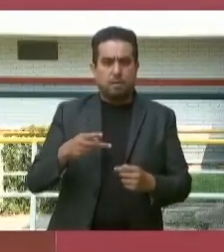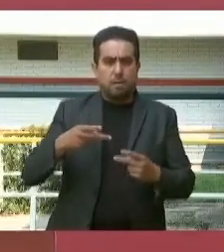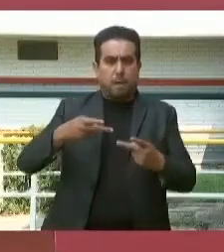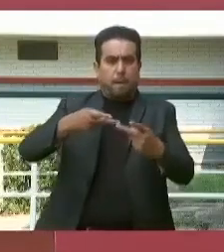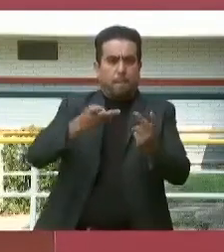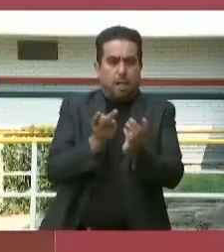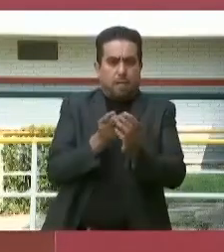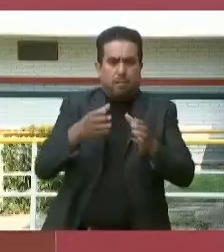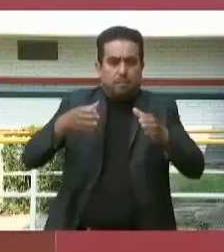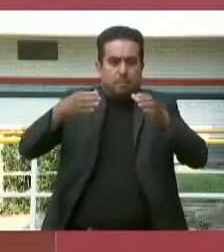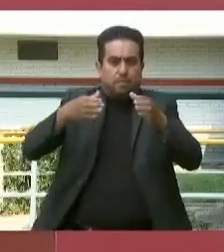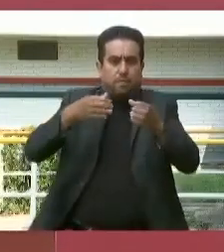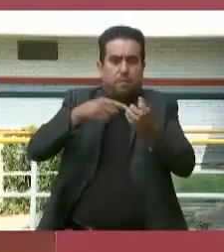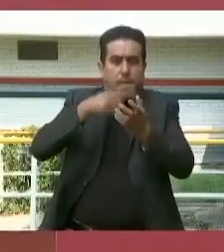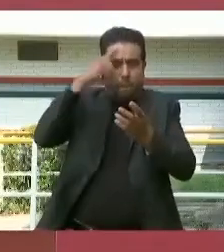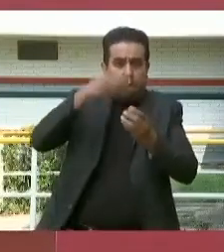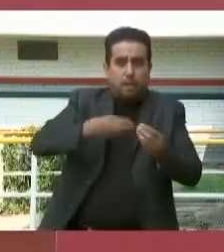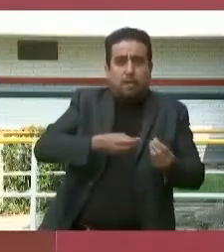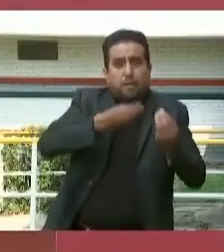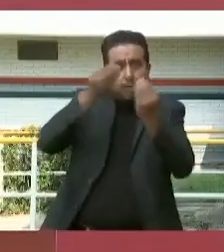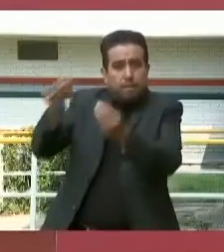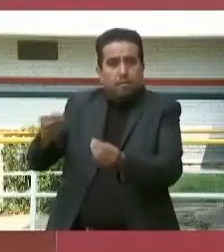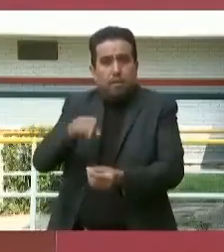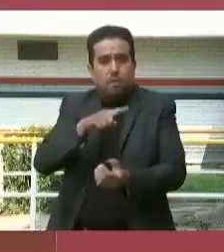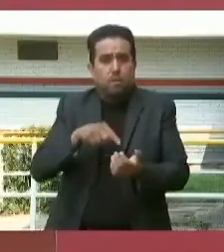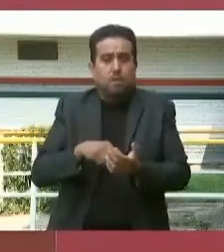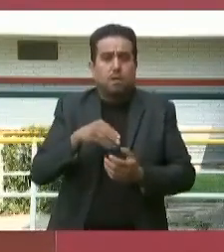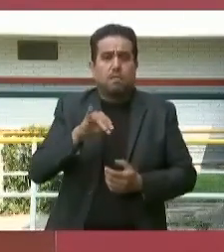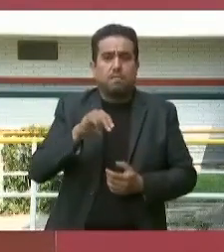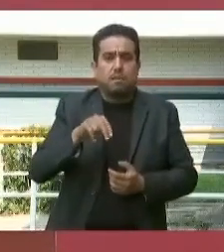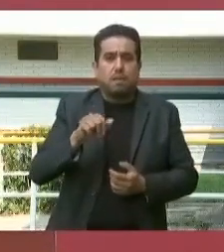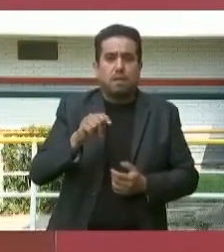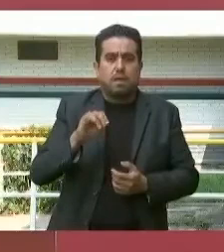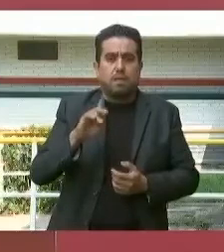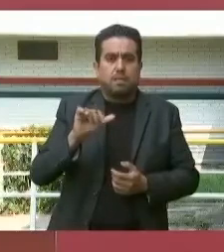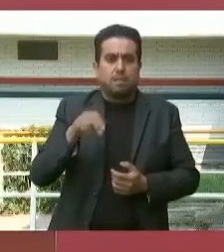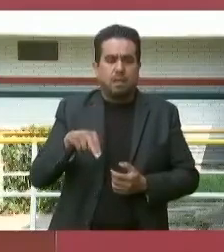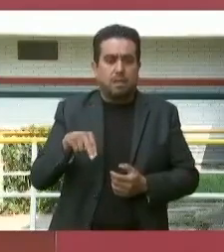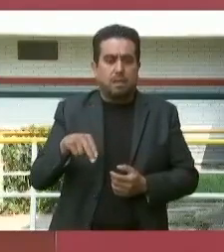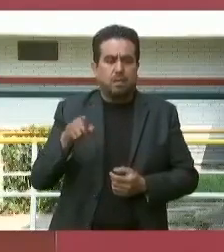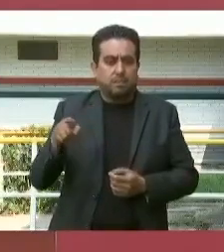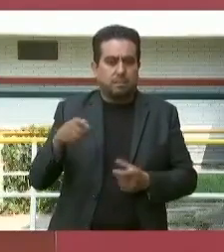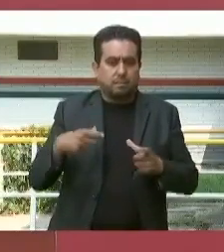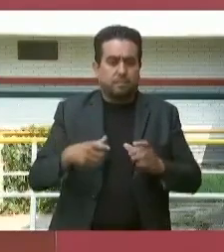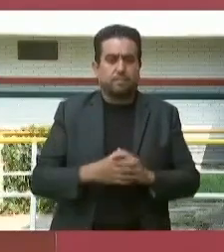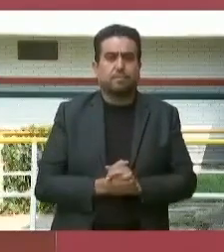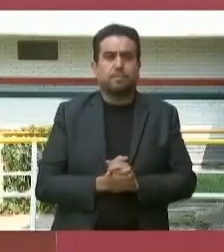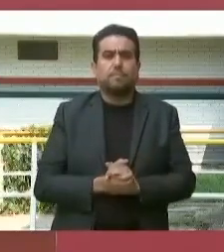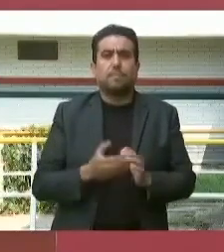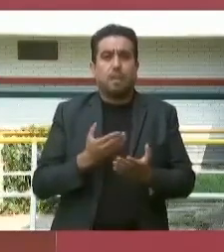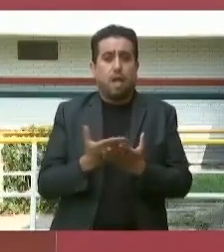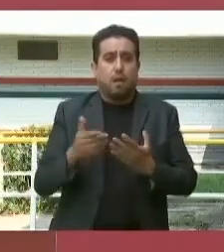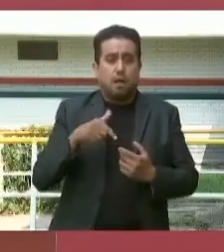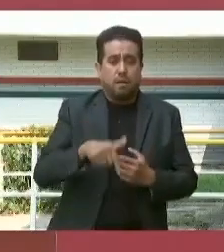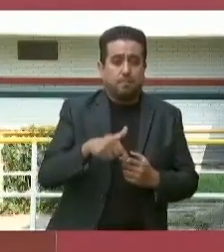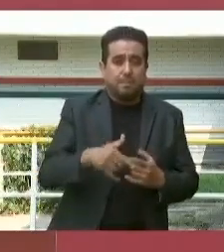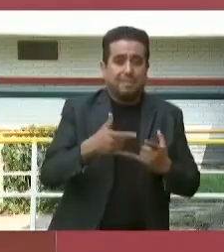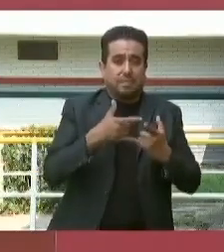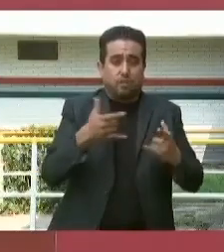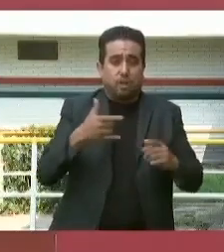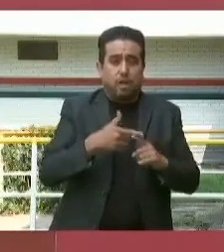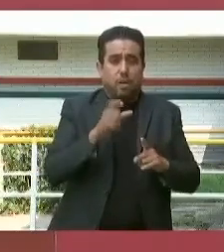torres de la refinería de minatitlán la que sigue el historial de operación de las plantas de proceso de aquí de